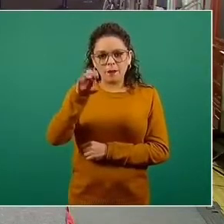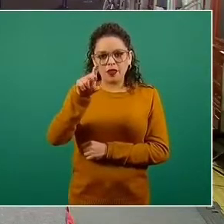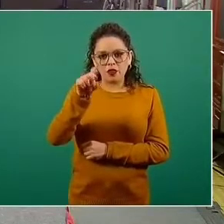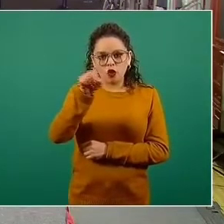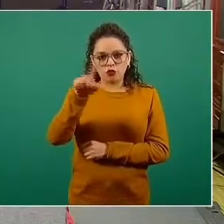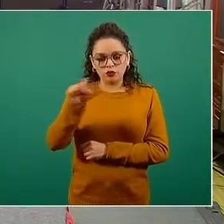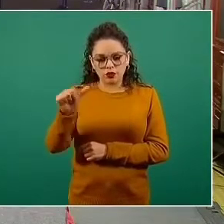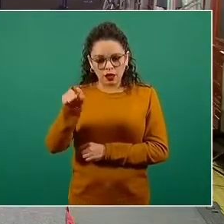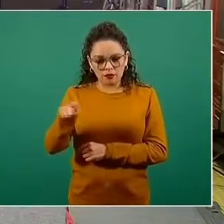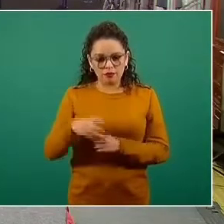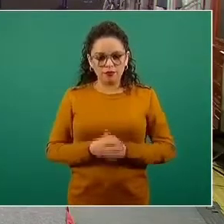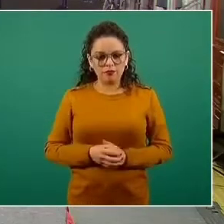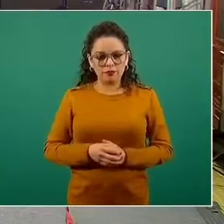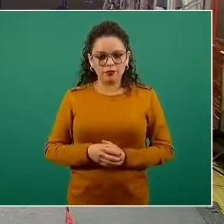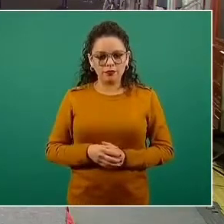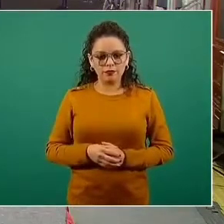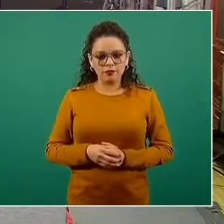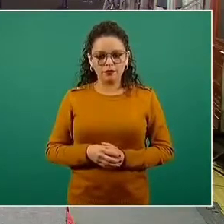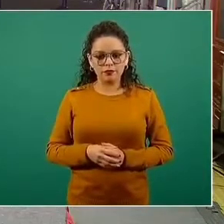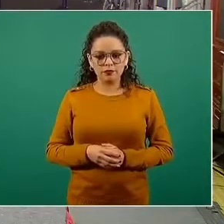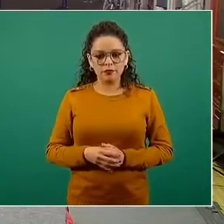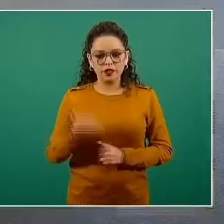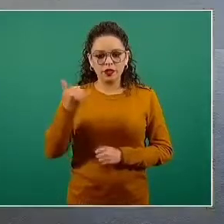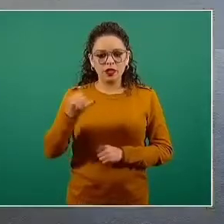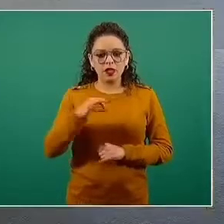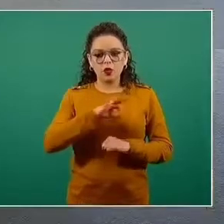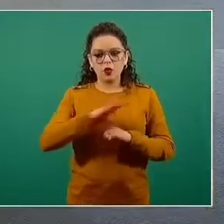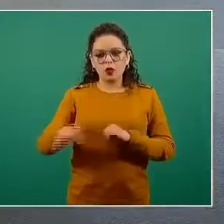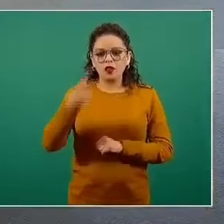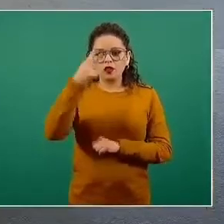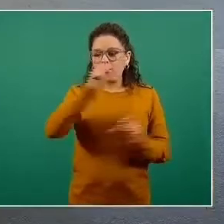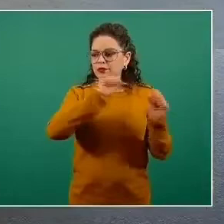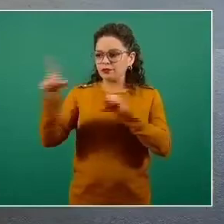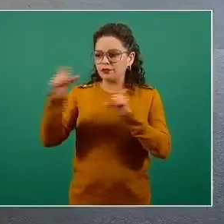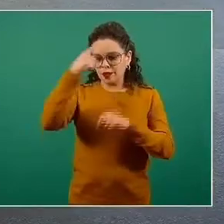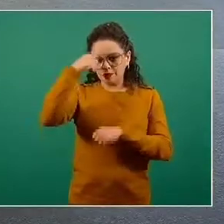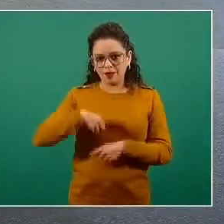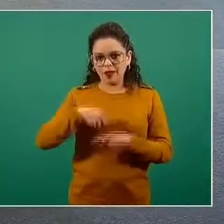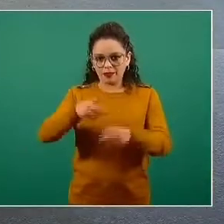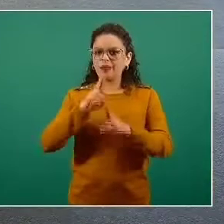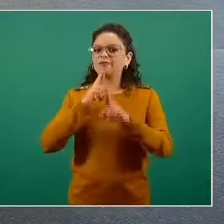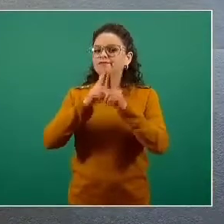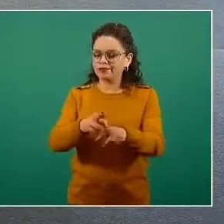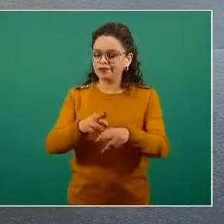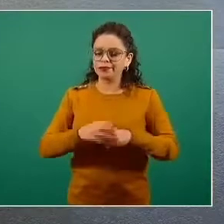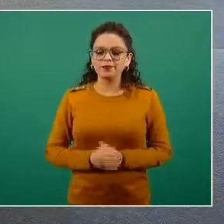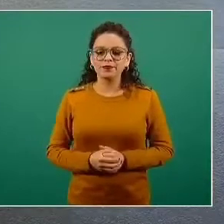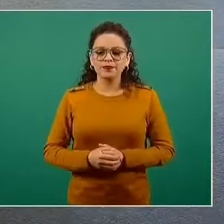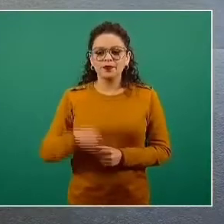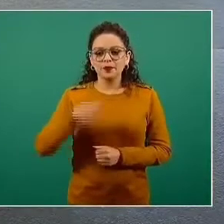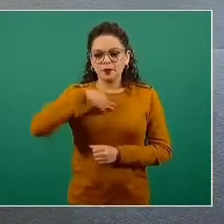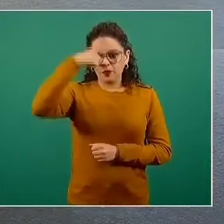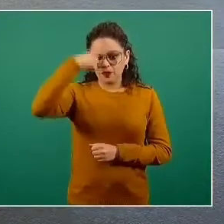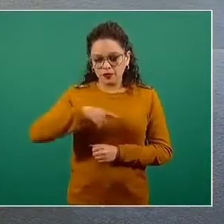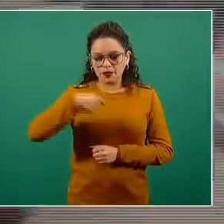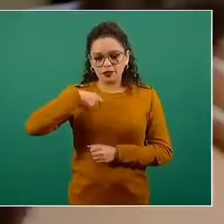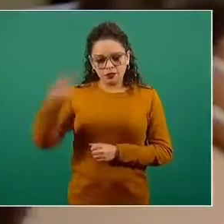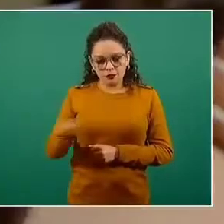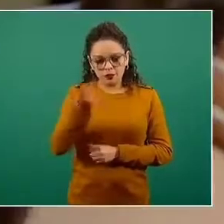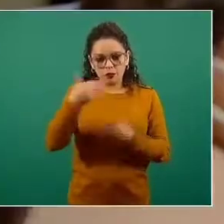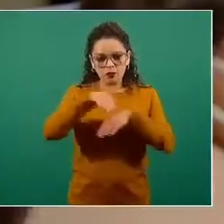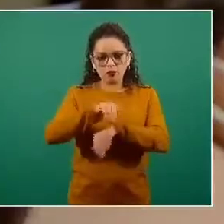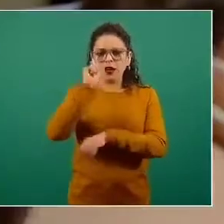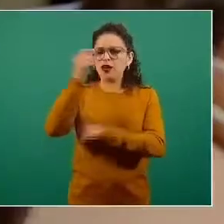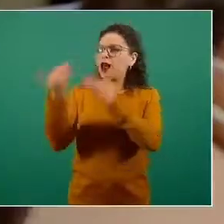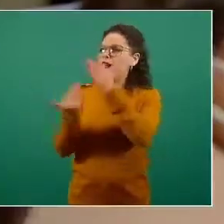Y si me pasa las últimas dos diapositivas para contestarle okay. A Fernanda. Buenas noches. Mi pregunta es sobre lo que comentábamos en la mañana